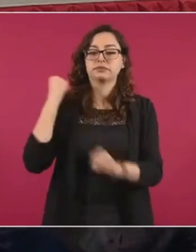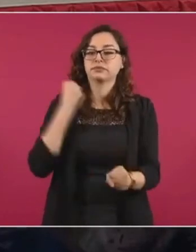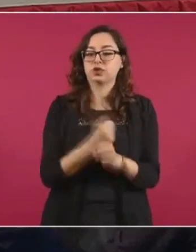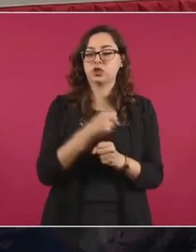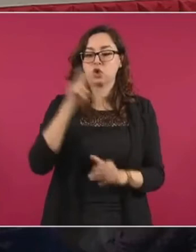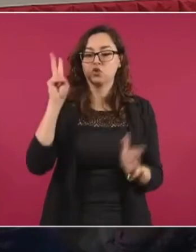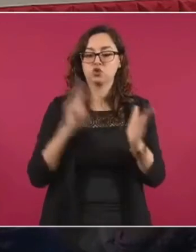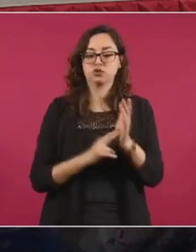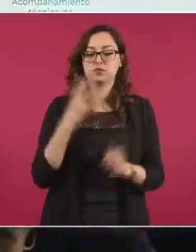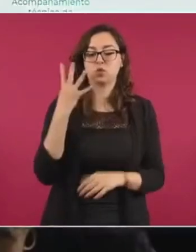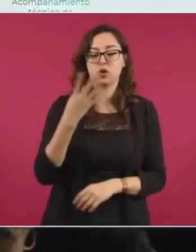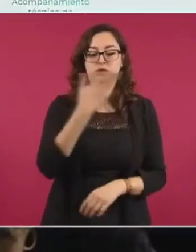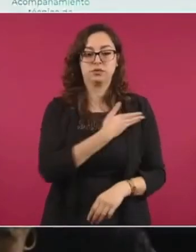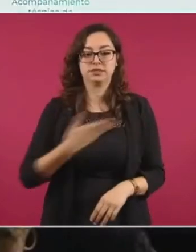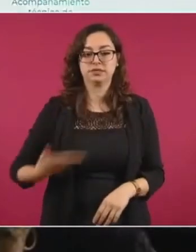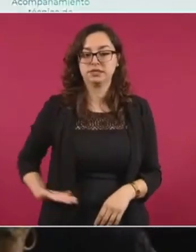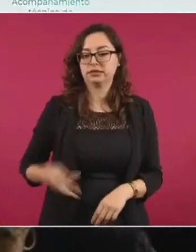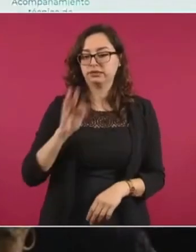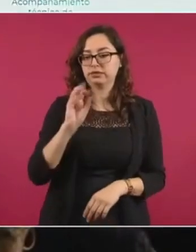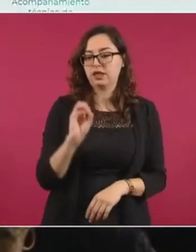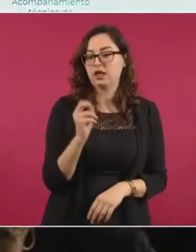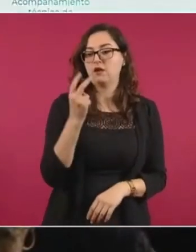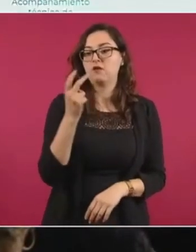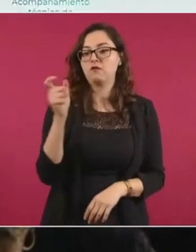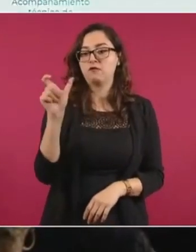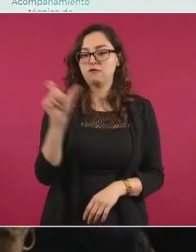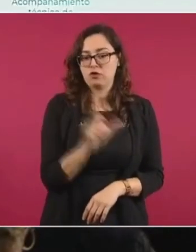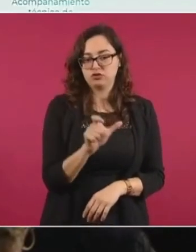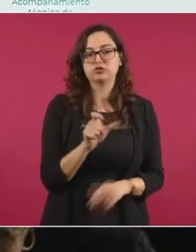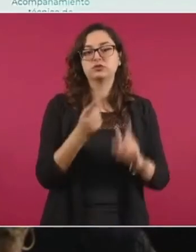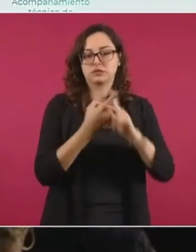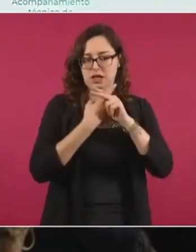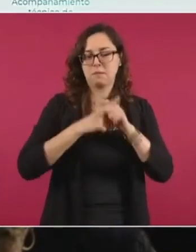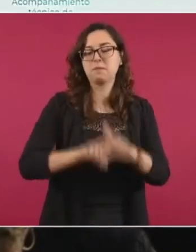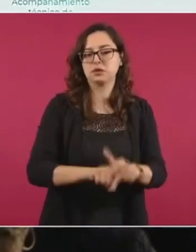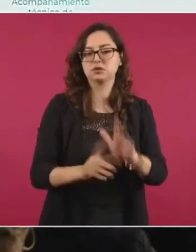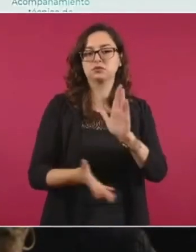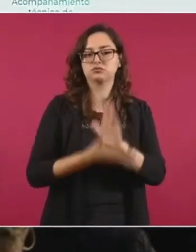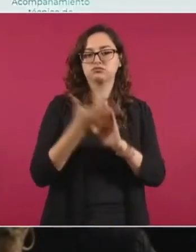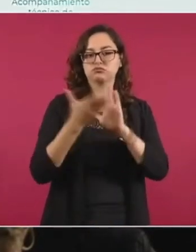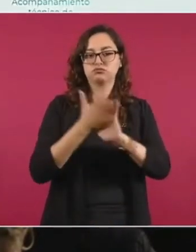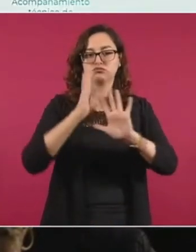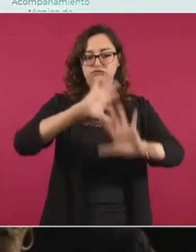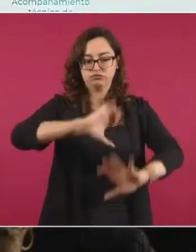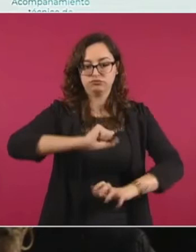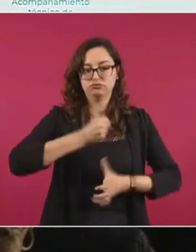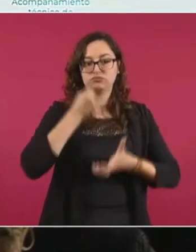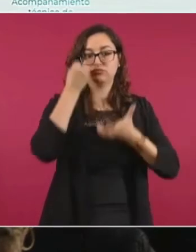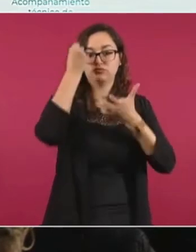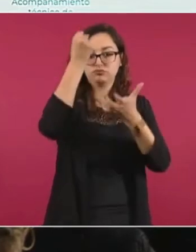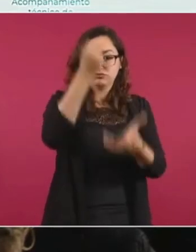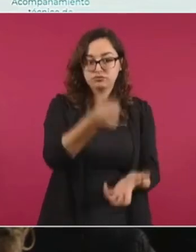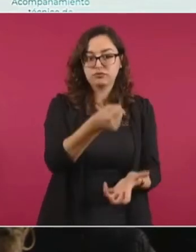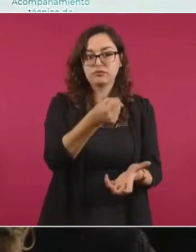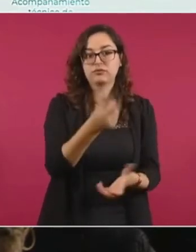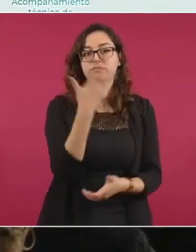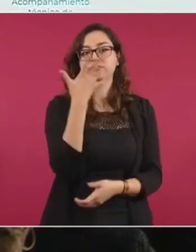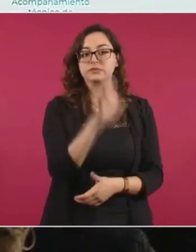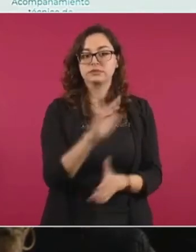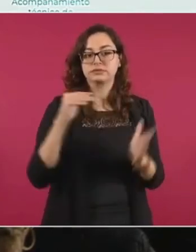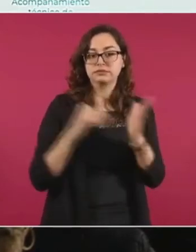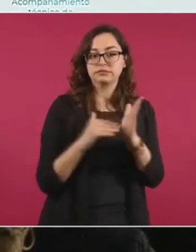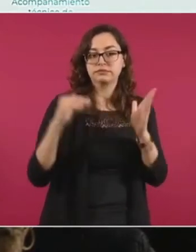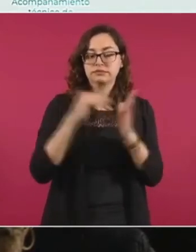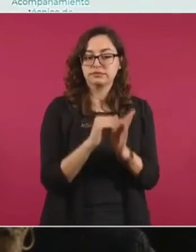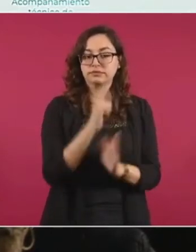2004 con Vicente Fox. El costo estimado de la terminal de entonces son 10,000